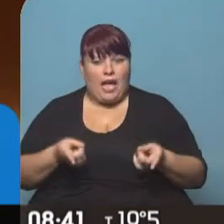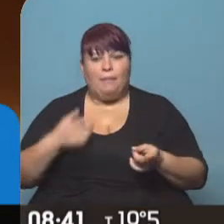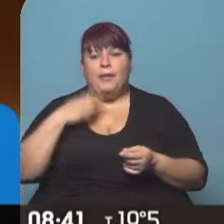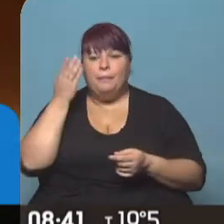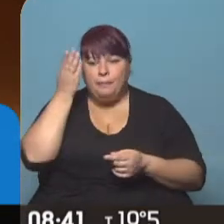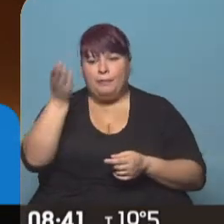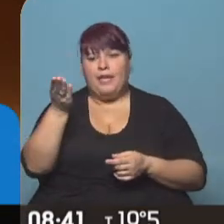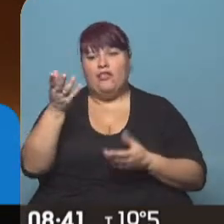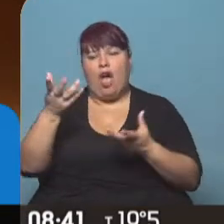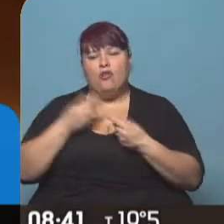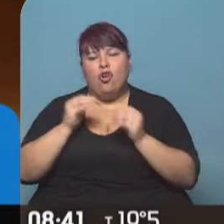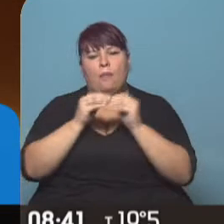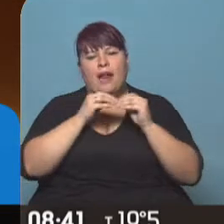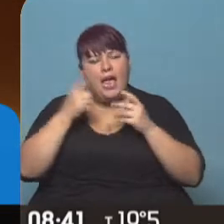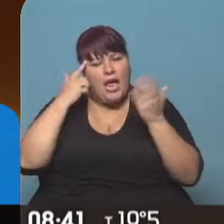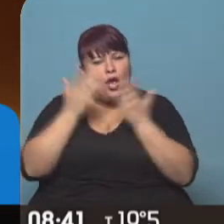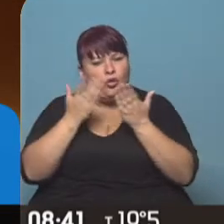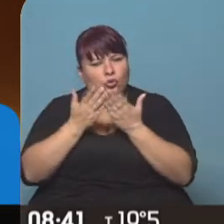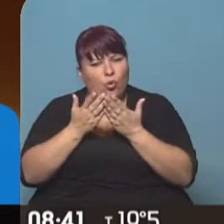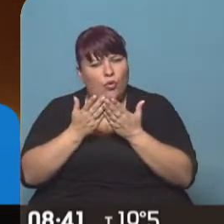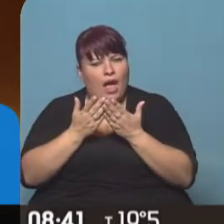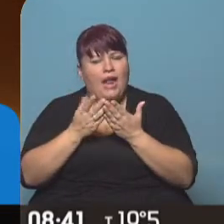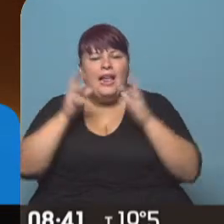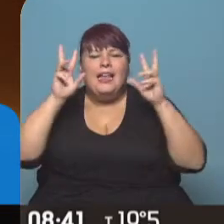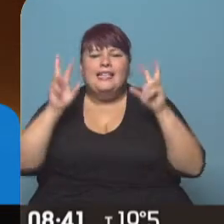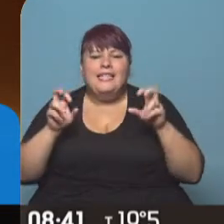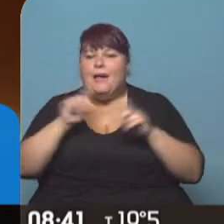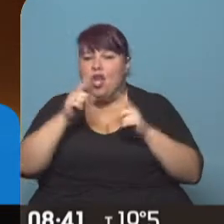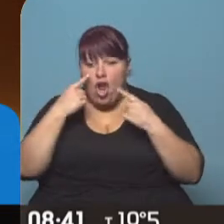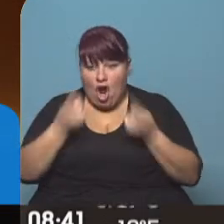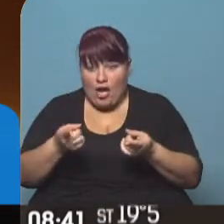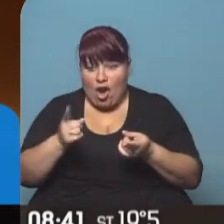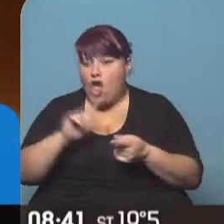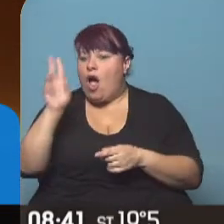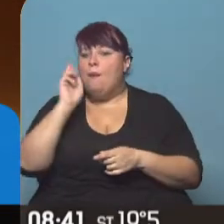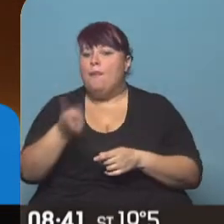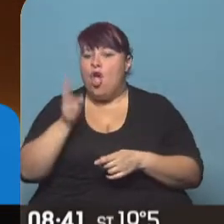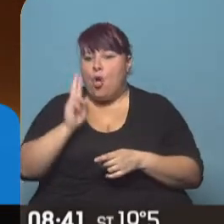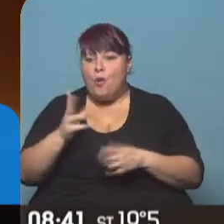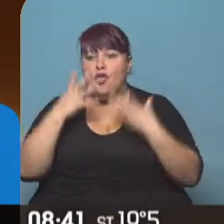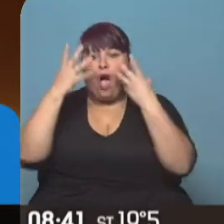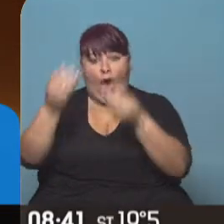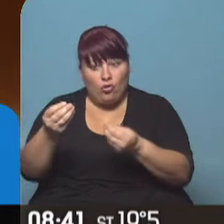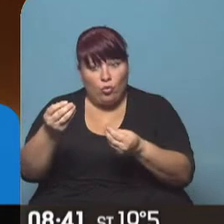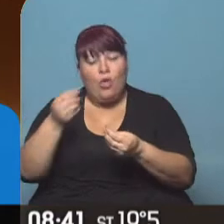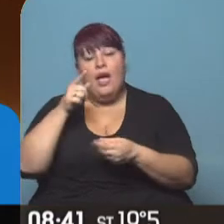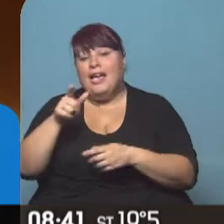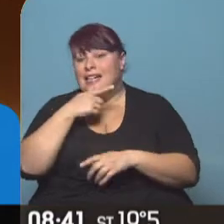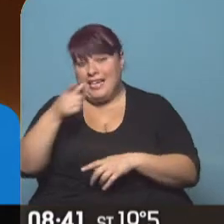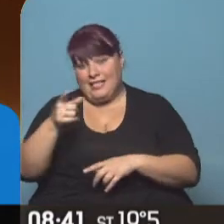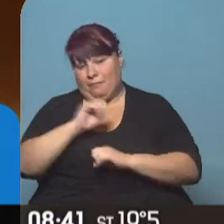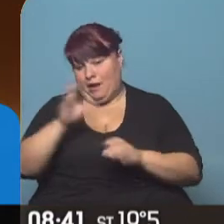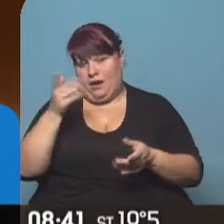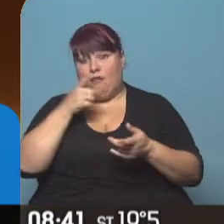estoy pidiendo a colaboradores míos que analicen que el tema de no reconocer y no permitir ayuda humanitaria si eso no es un